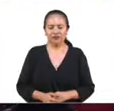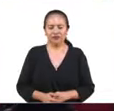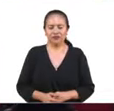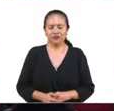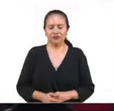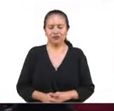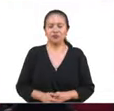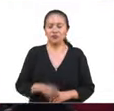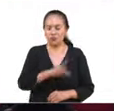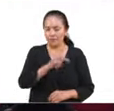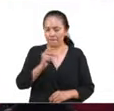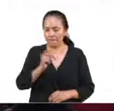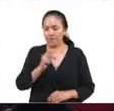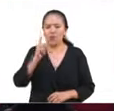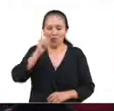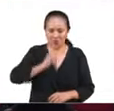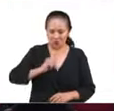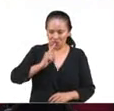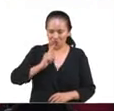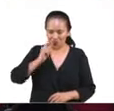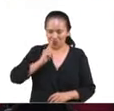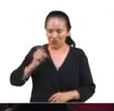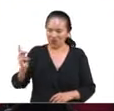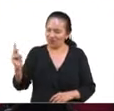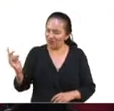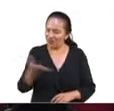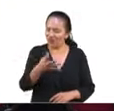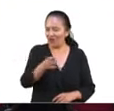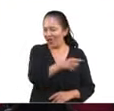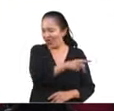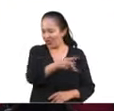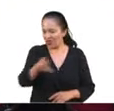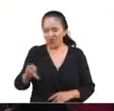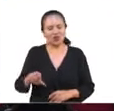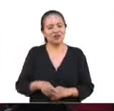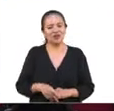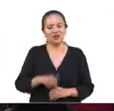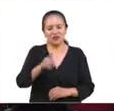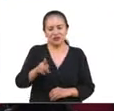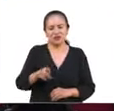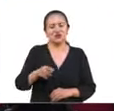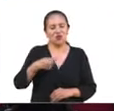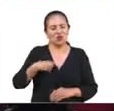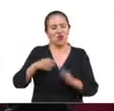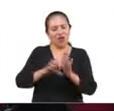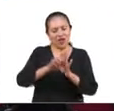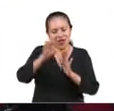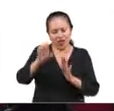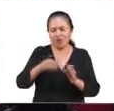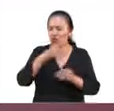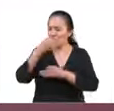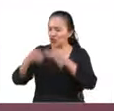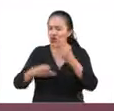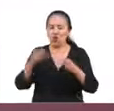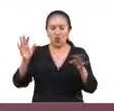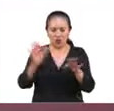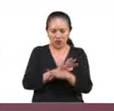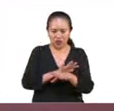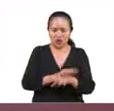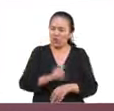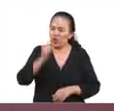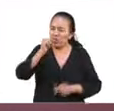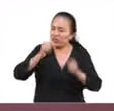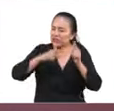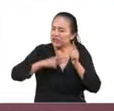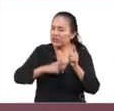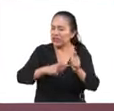A todas ustedes, que son ejemplo de la revolución de las conciencias, sigan haciendo valer su voz y sus derechos